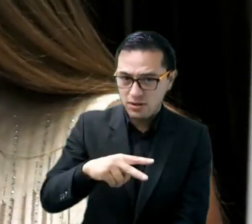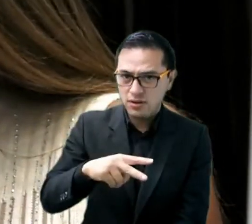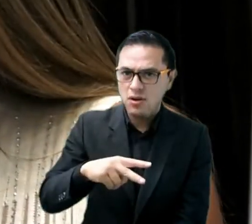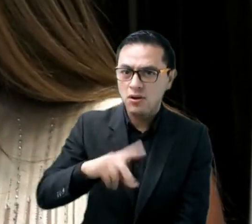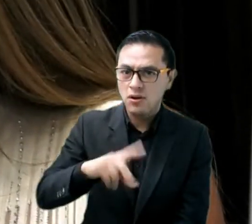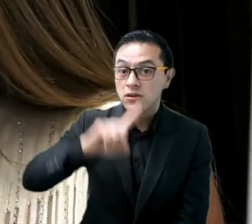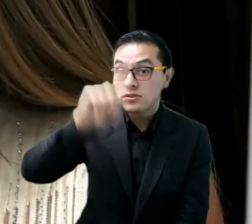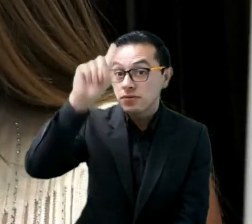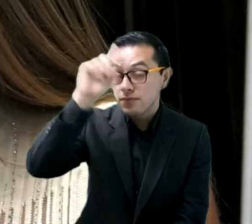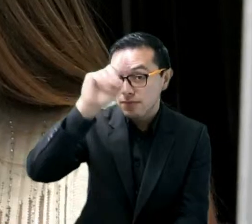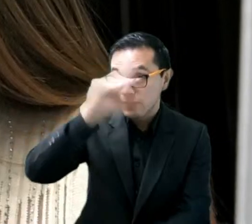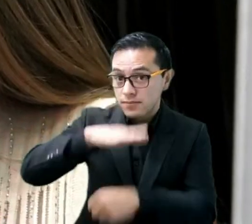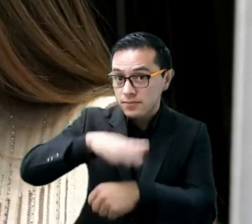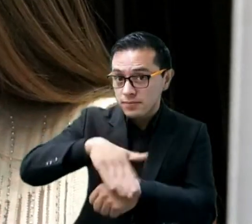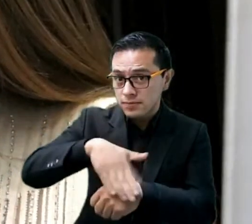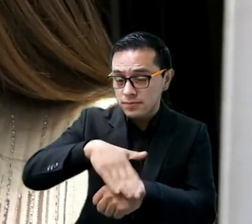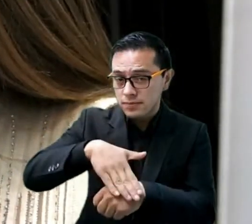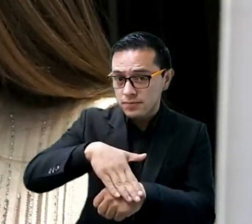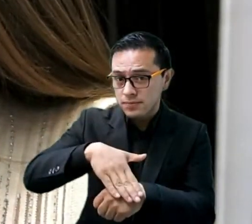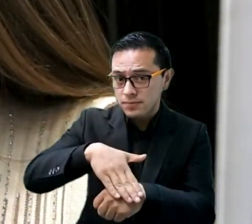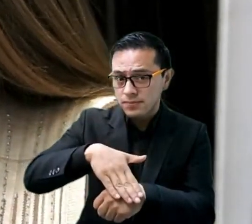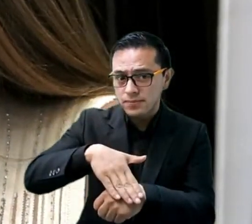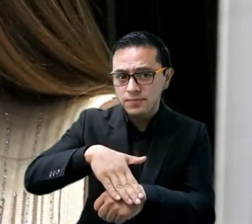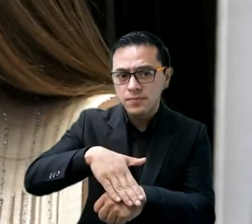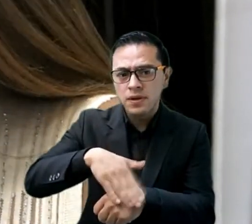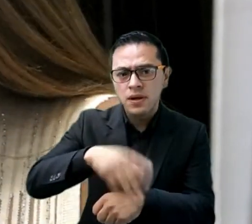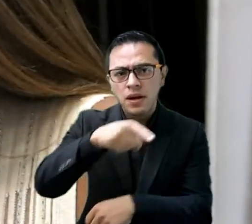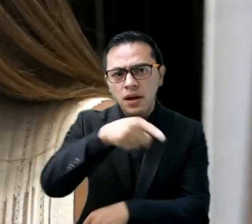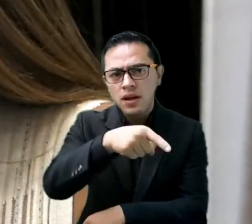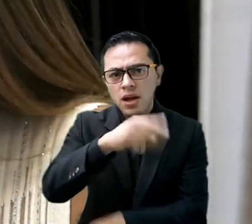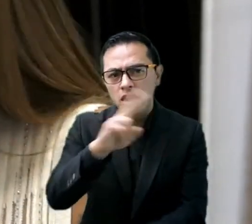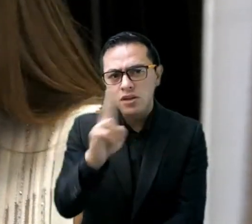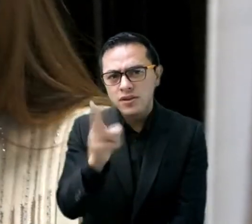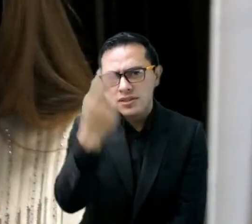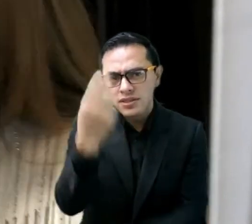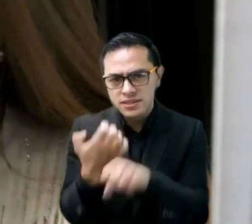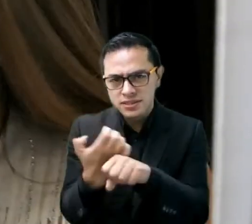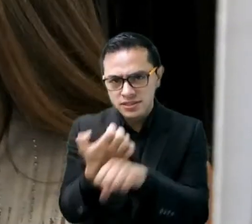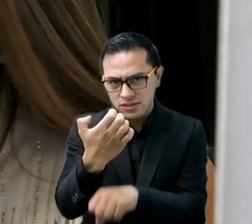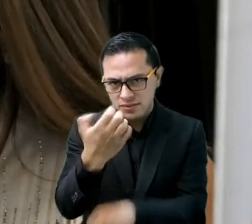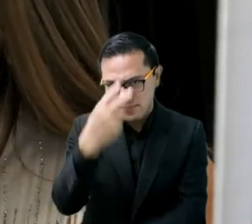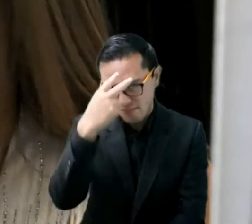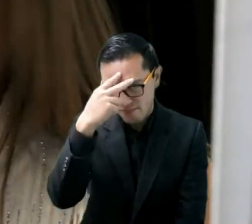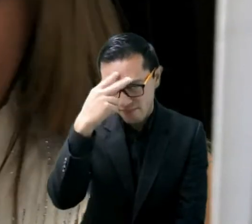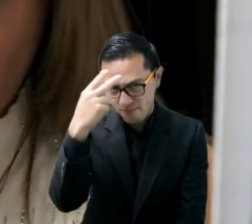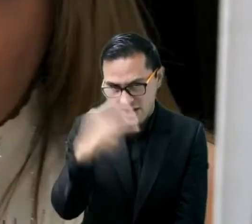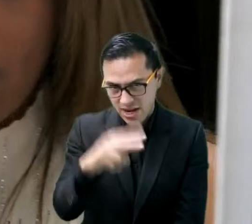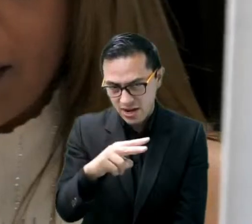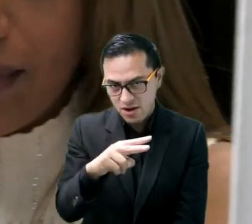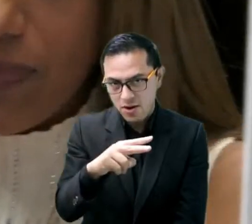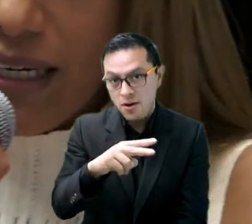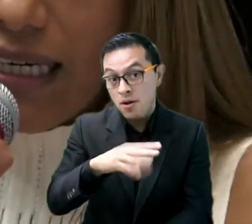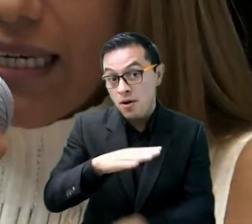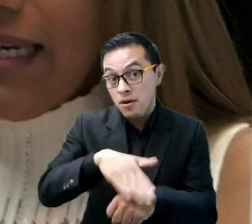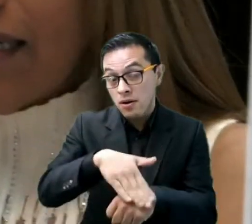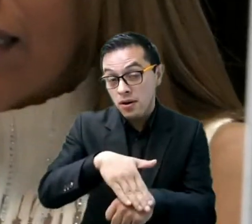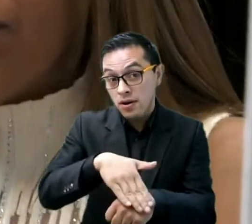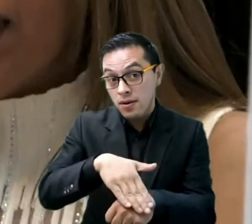recomendación a la Universidad del Estado de México, que aún no ha dado